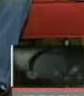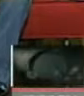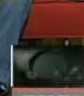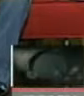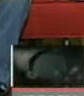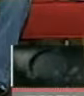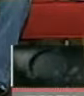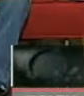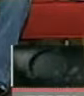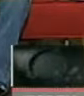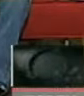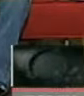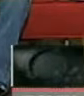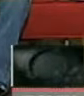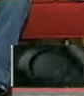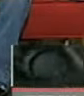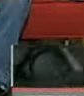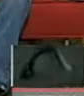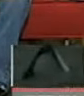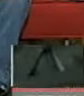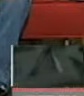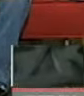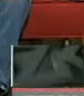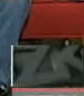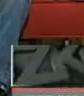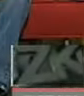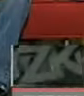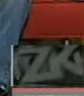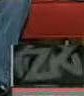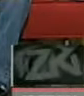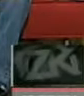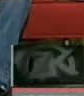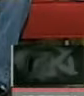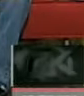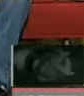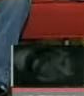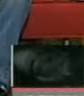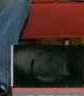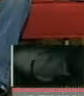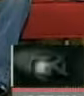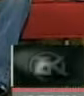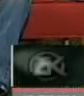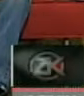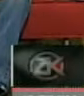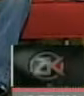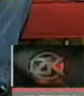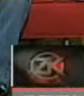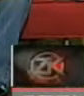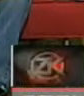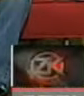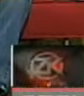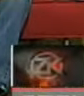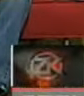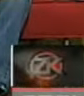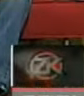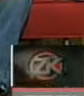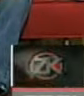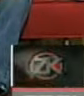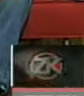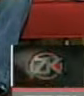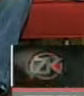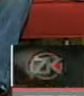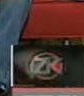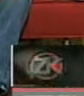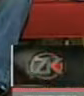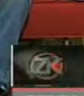y por eso su campaña es dividir atacaron a los gobiernos y a los